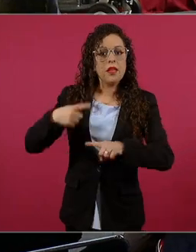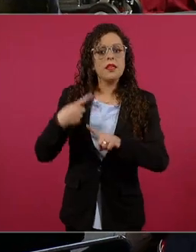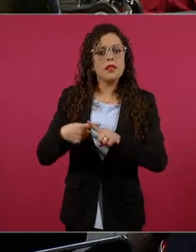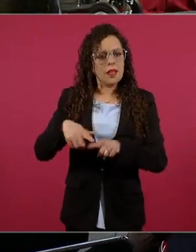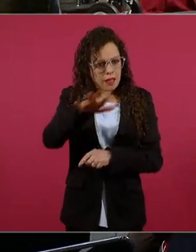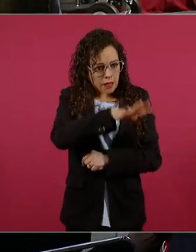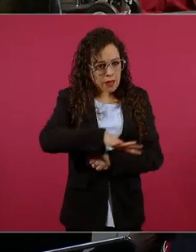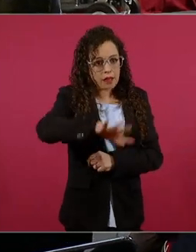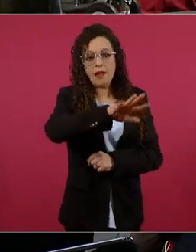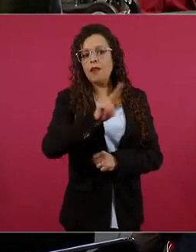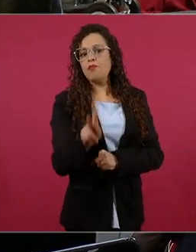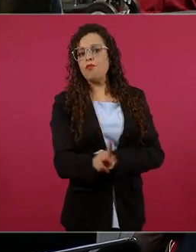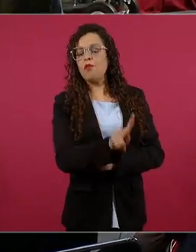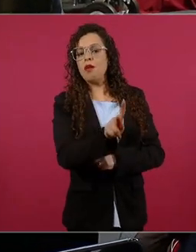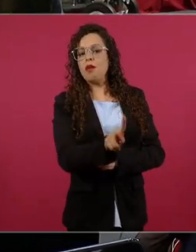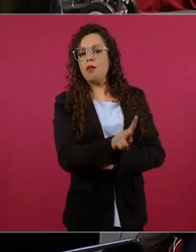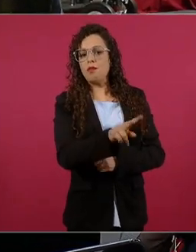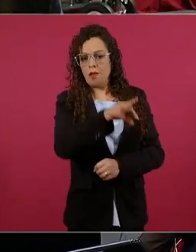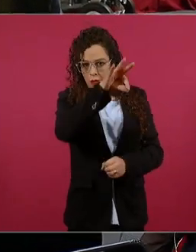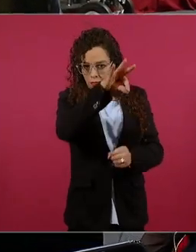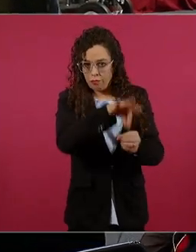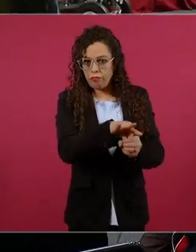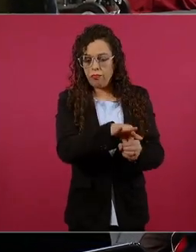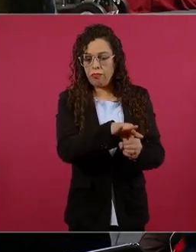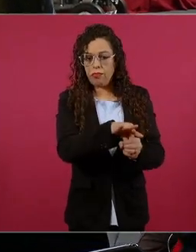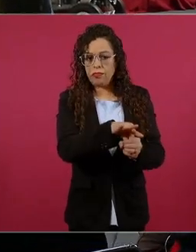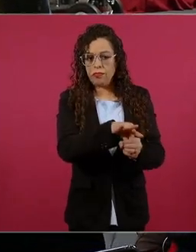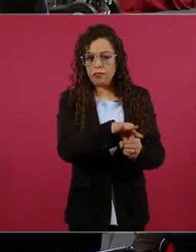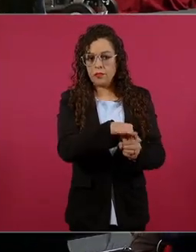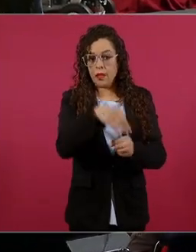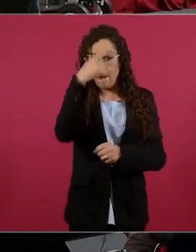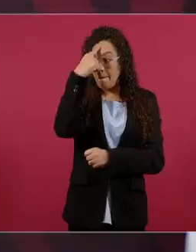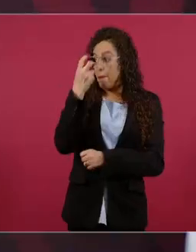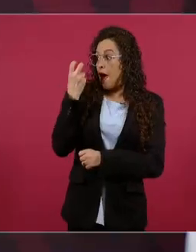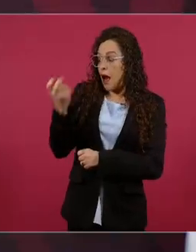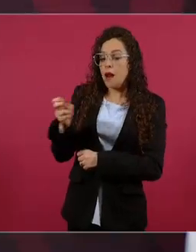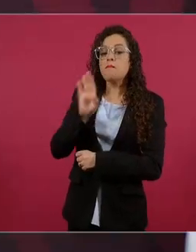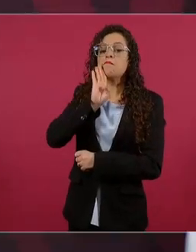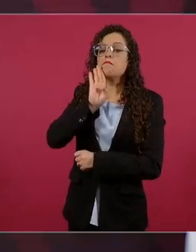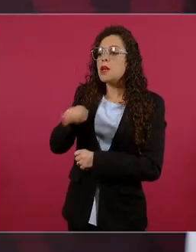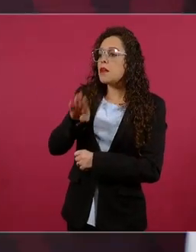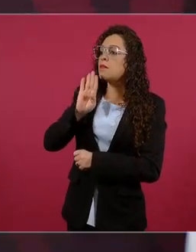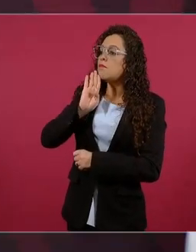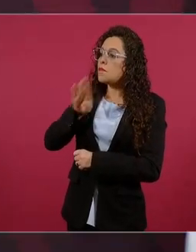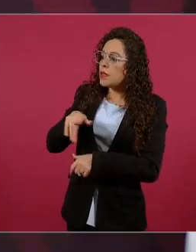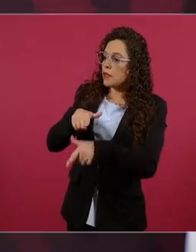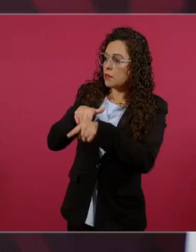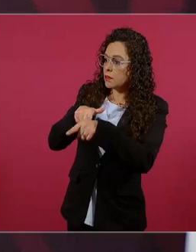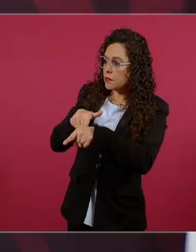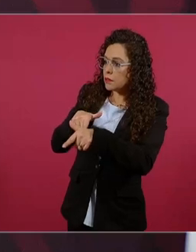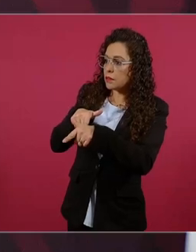Y también no se les va a despedir.